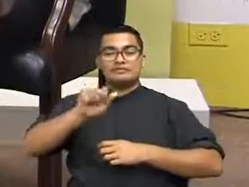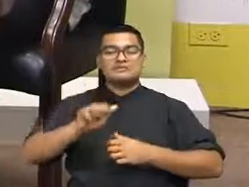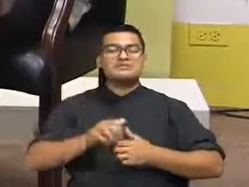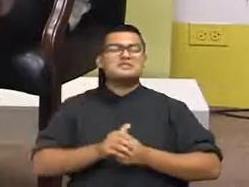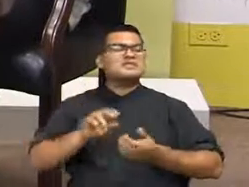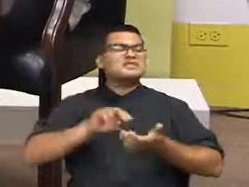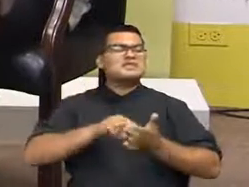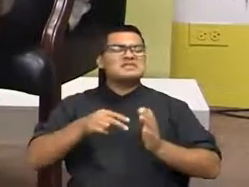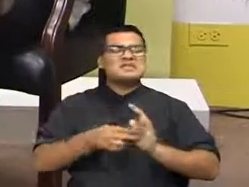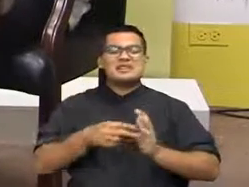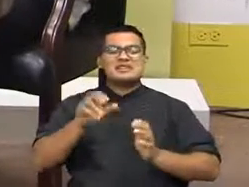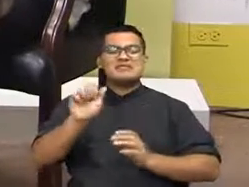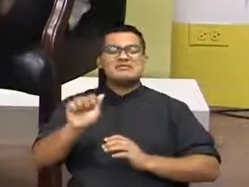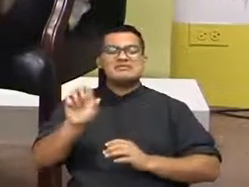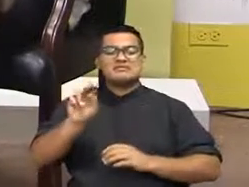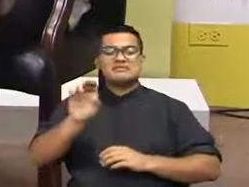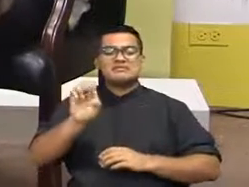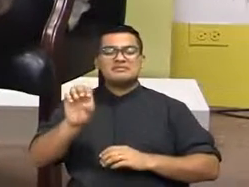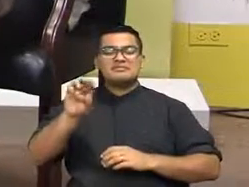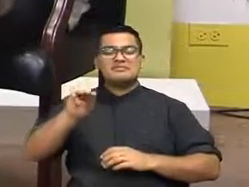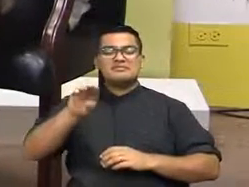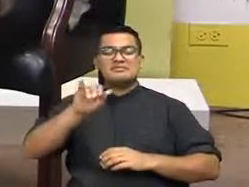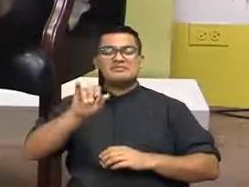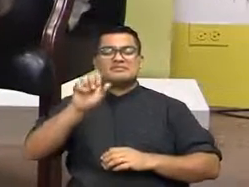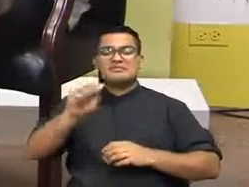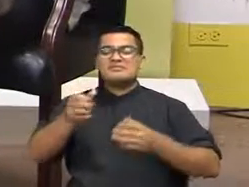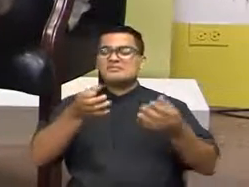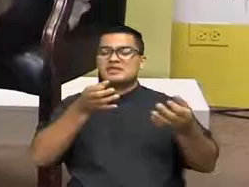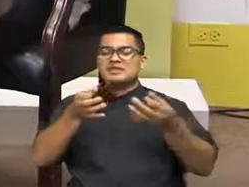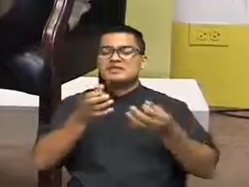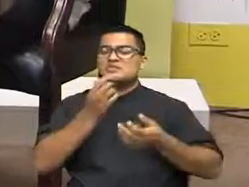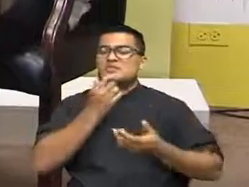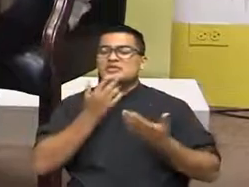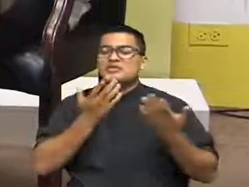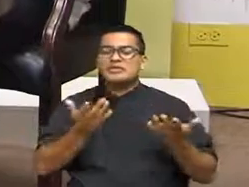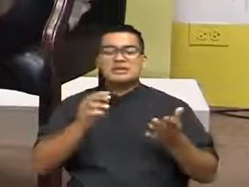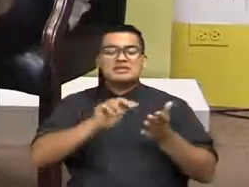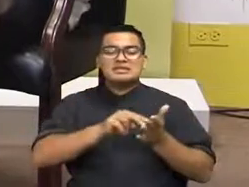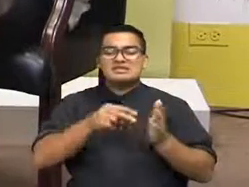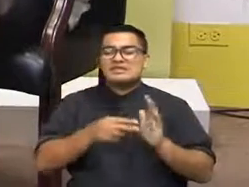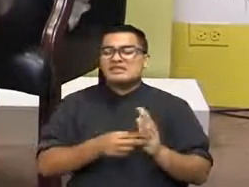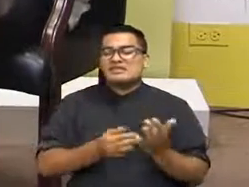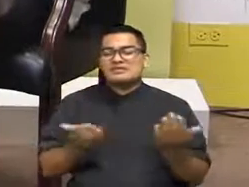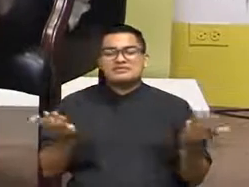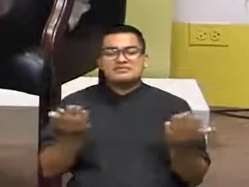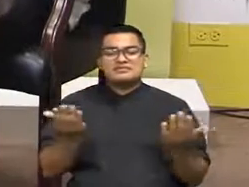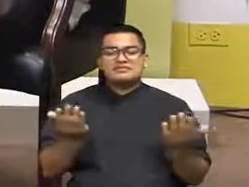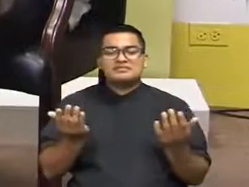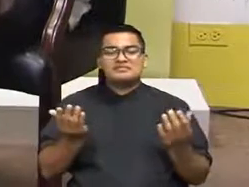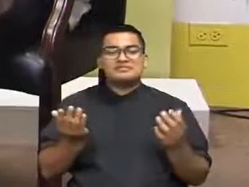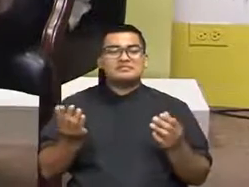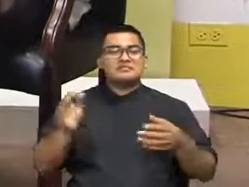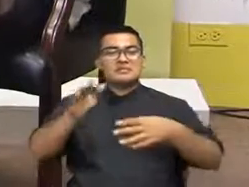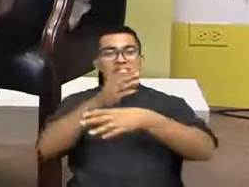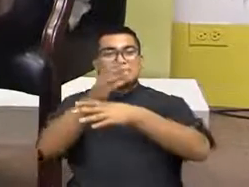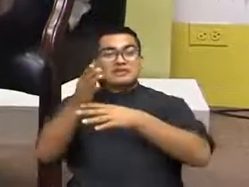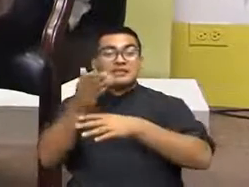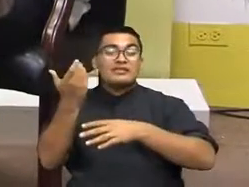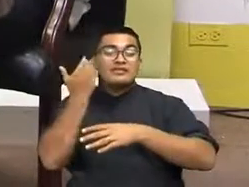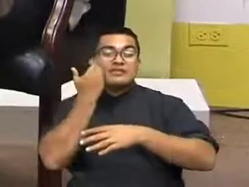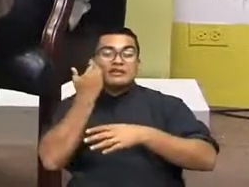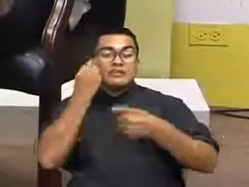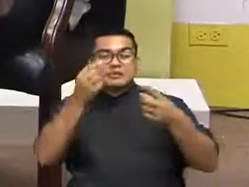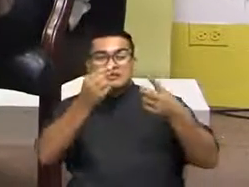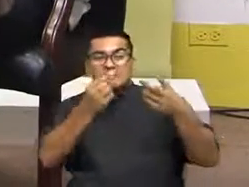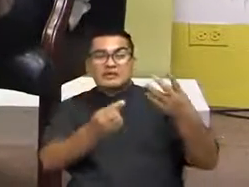defíname qué es la anemia. Ese concepto obviamente se va mezclado con los síntomas, con esas señales de que los padres de familia